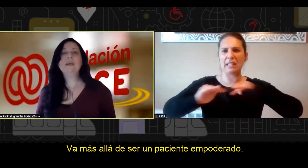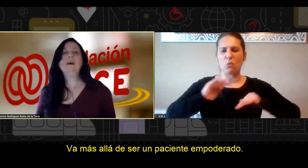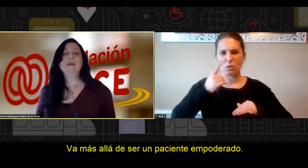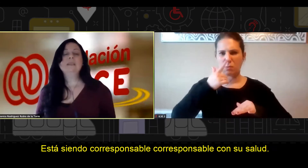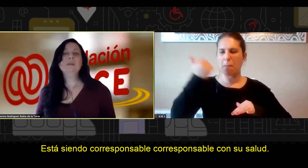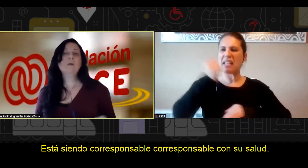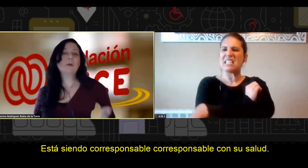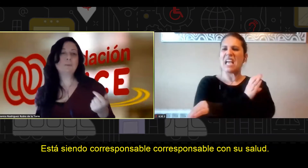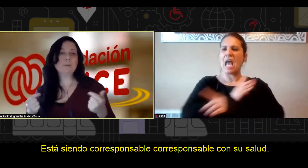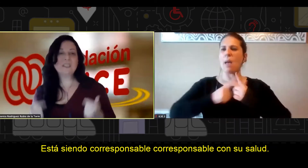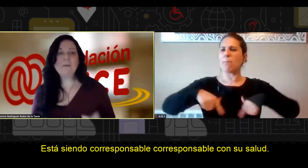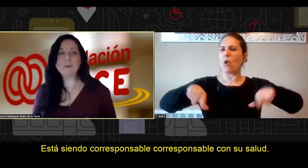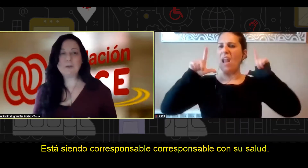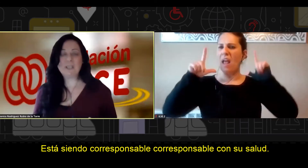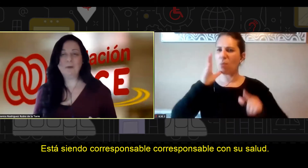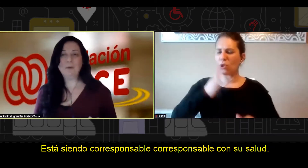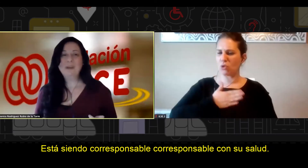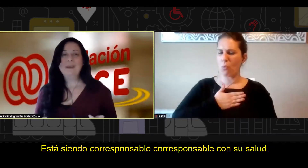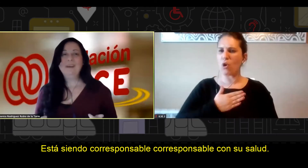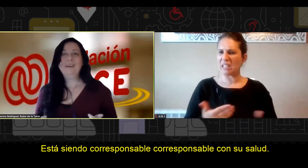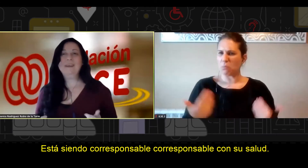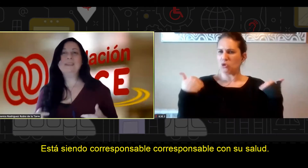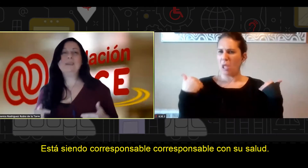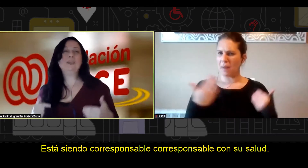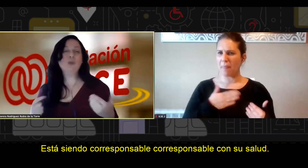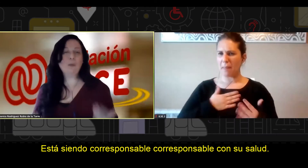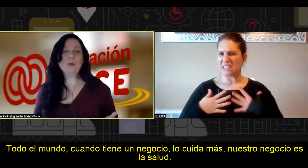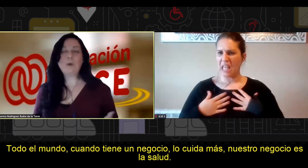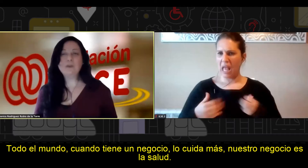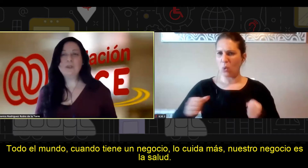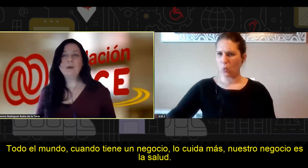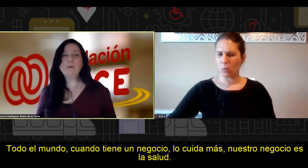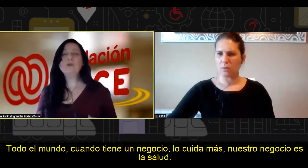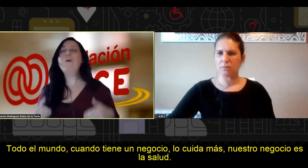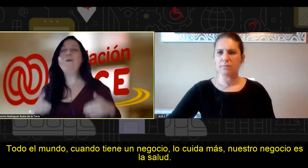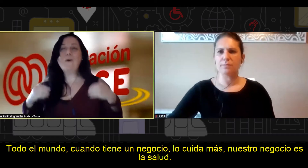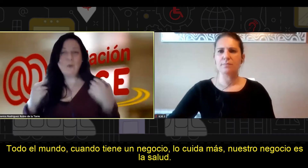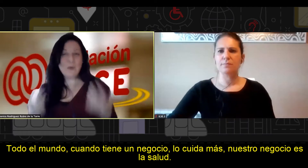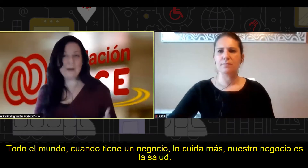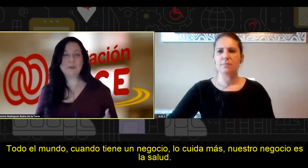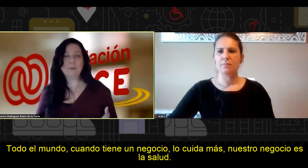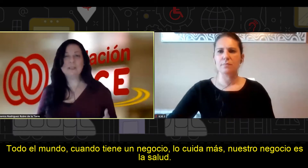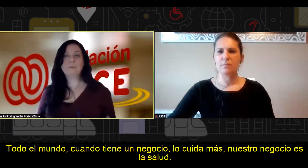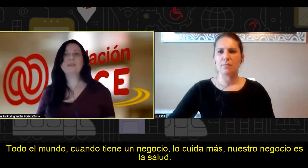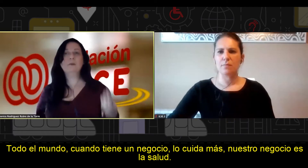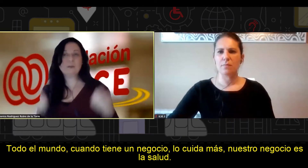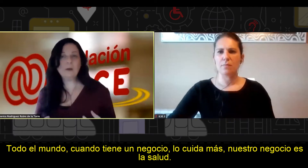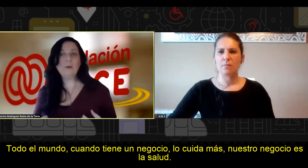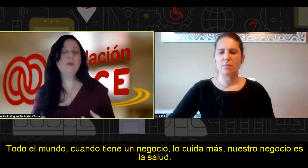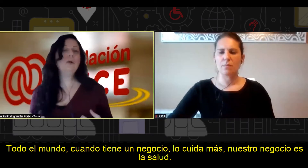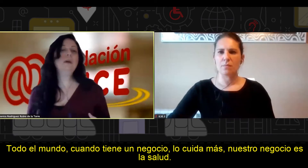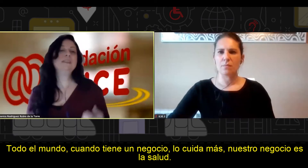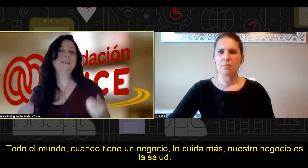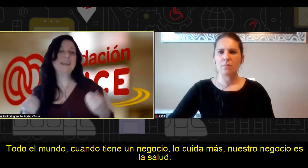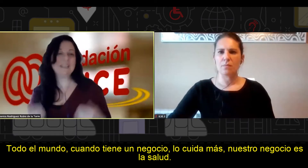está siendo corresponsable con su salud. Todo el mundo cuando tiene un negocio lo cuida mucho más, pues nuestro